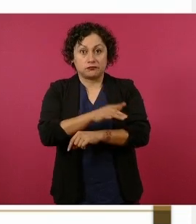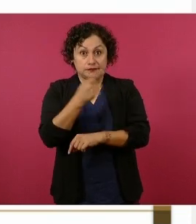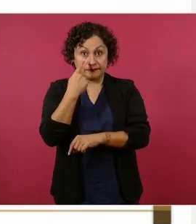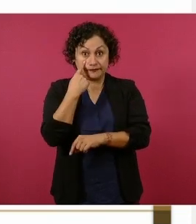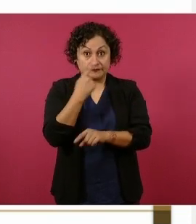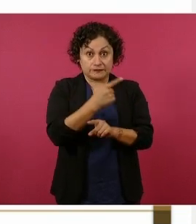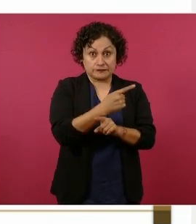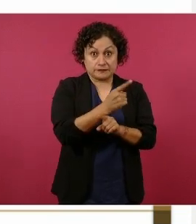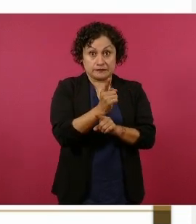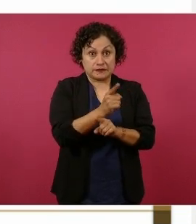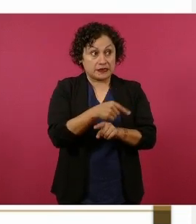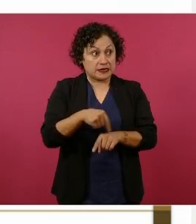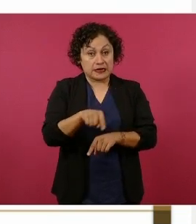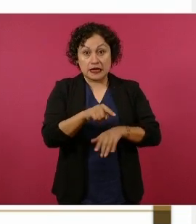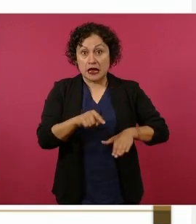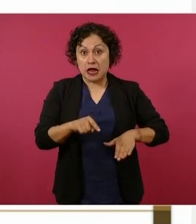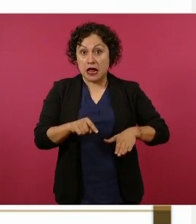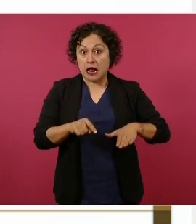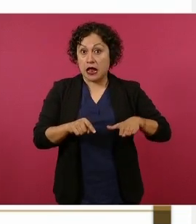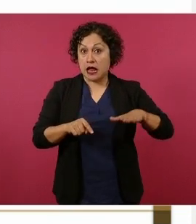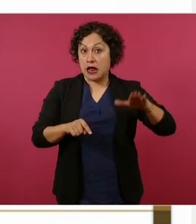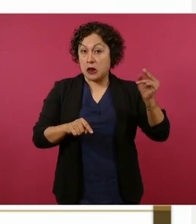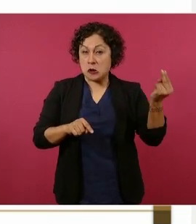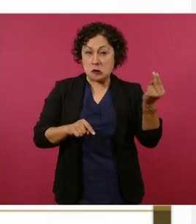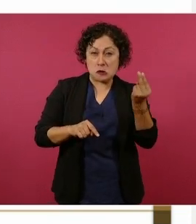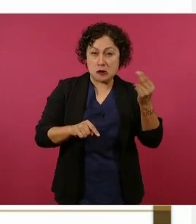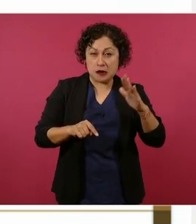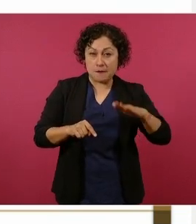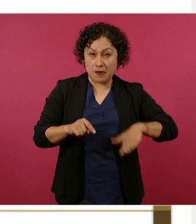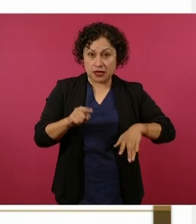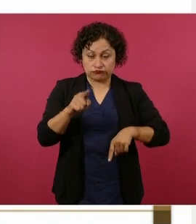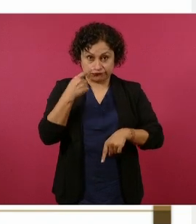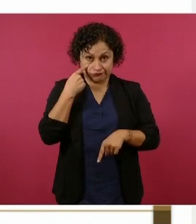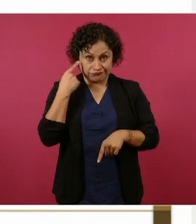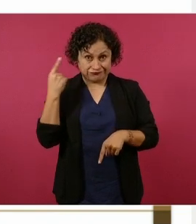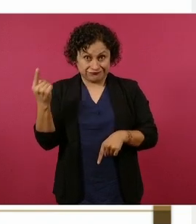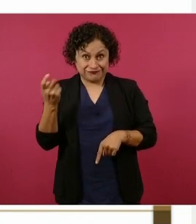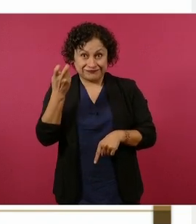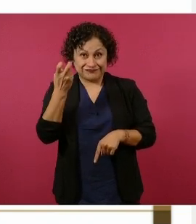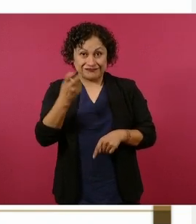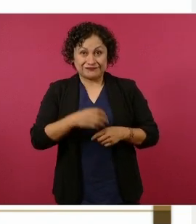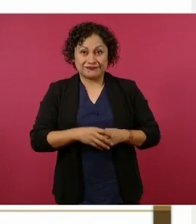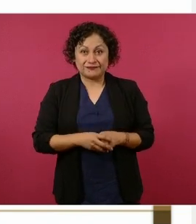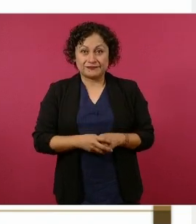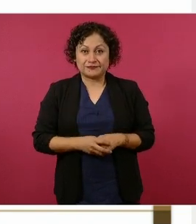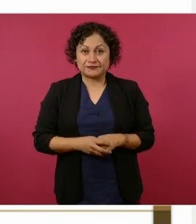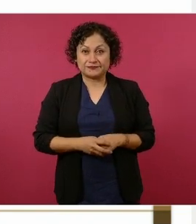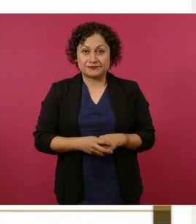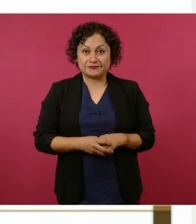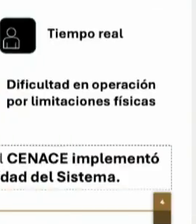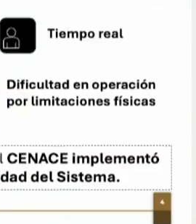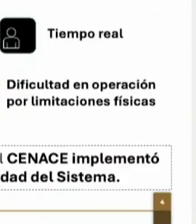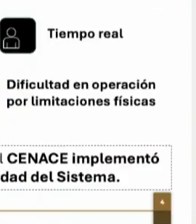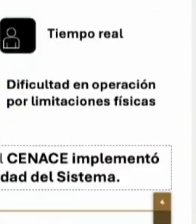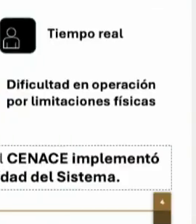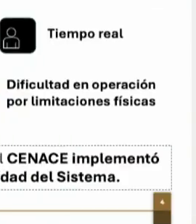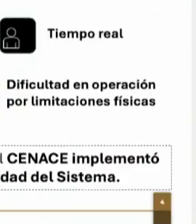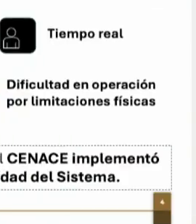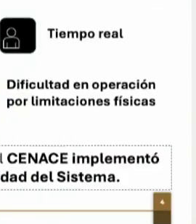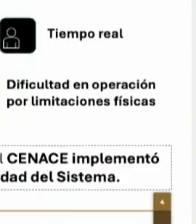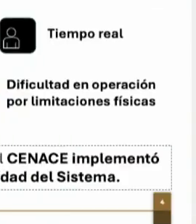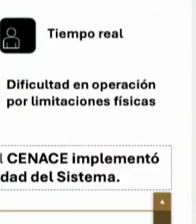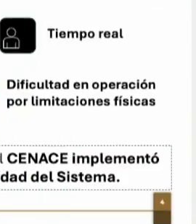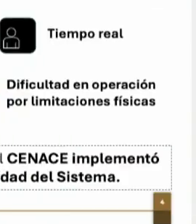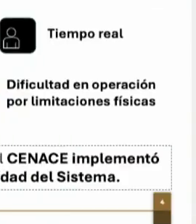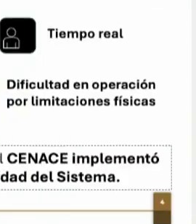aumenta, pensemos por favor en el comportamiento de la balanza, esta pesaría un poco más y baja. Para poder